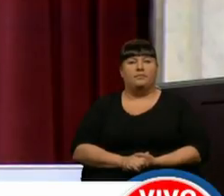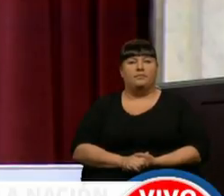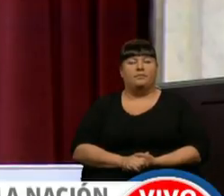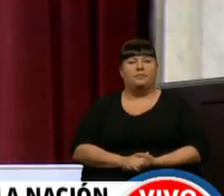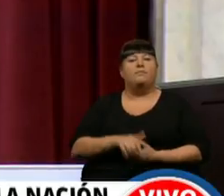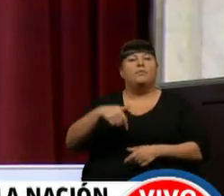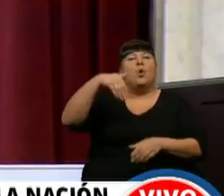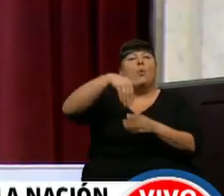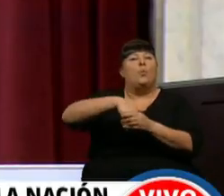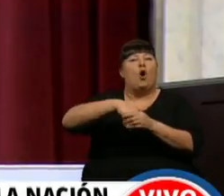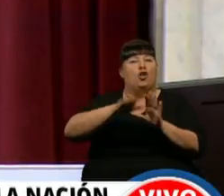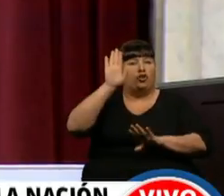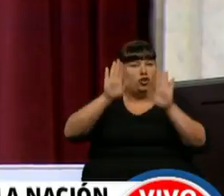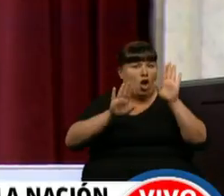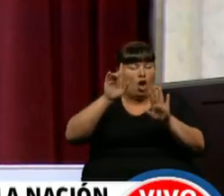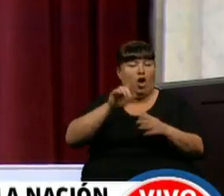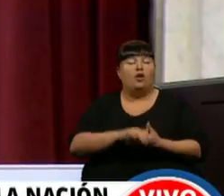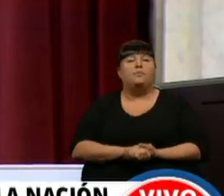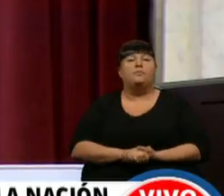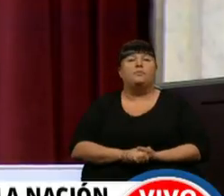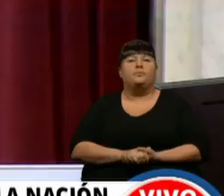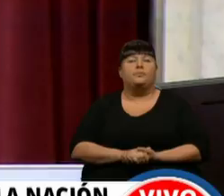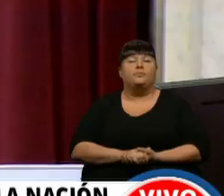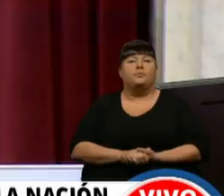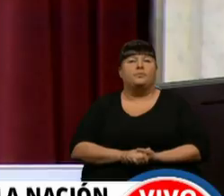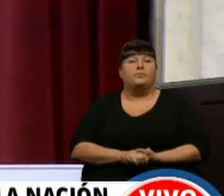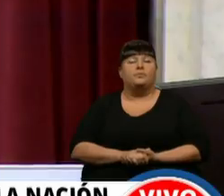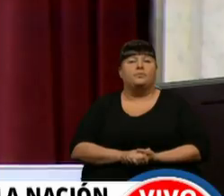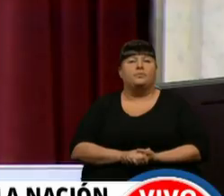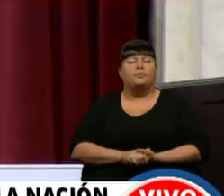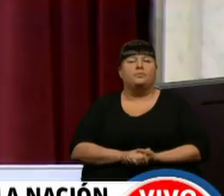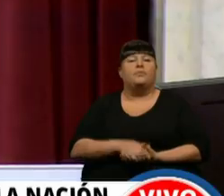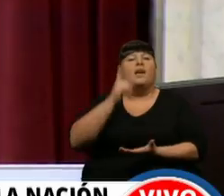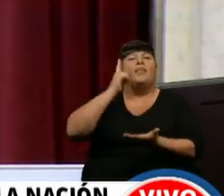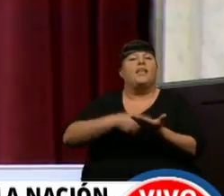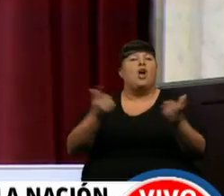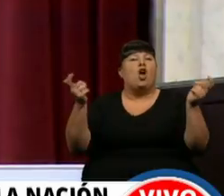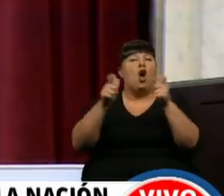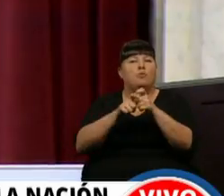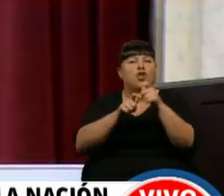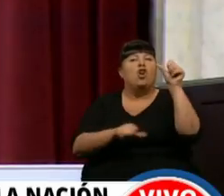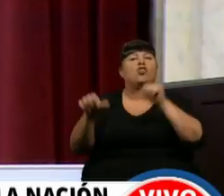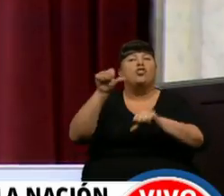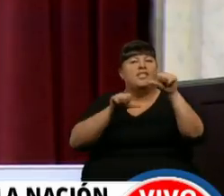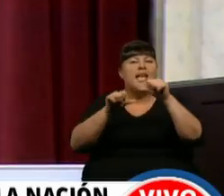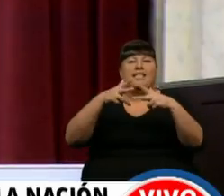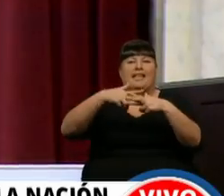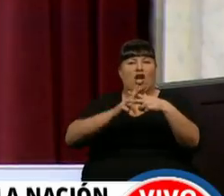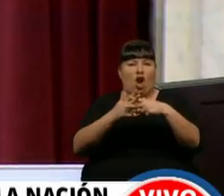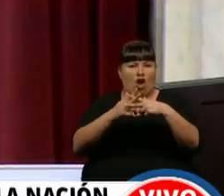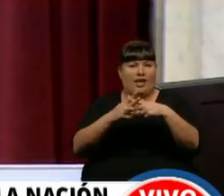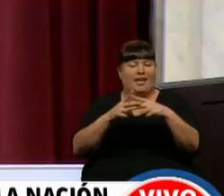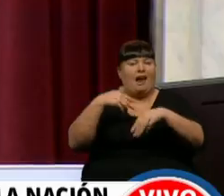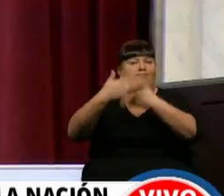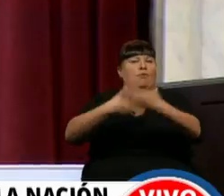se va a votar por signos y a mano alzada el dictamen de comisión de ciencia y tecnología e